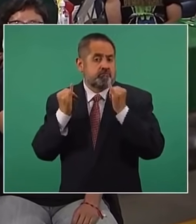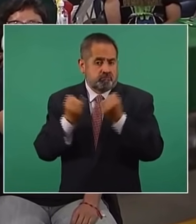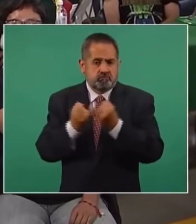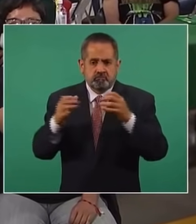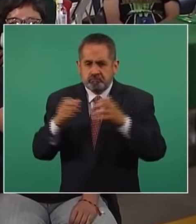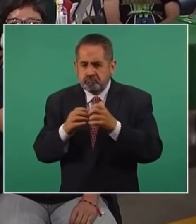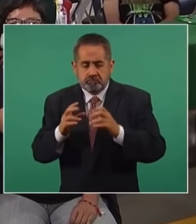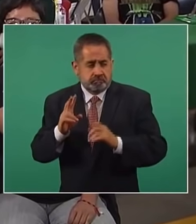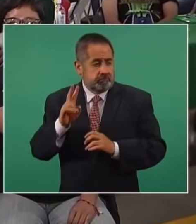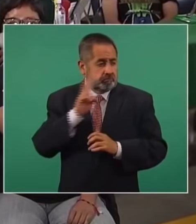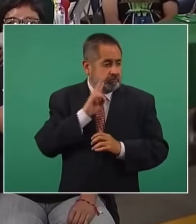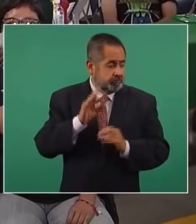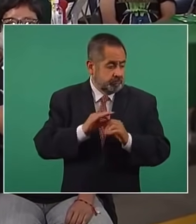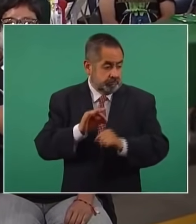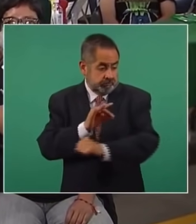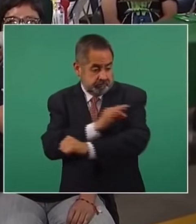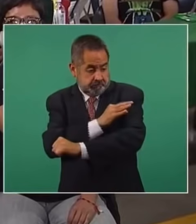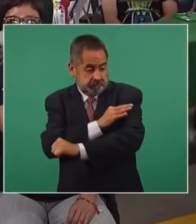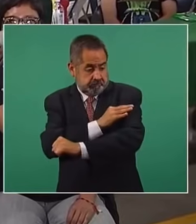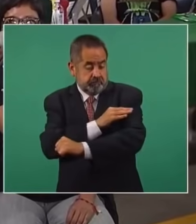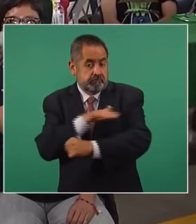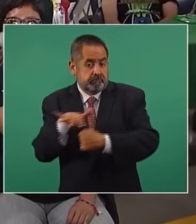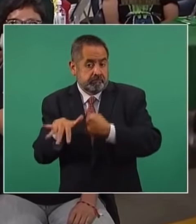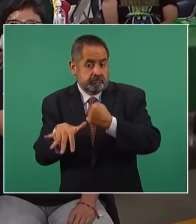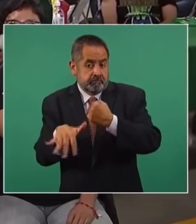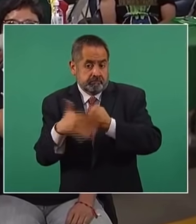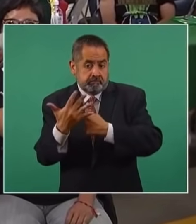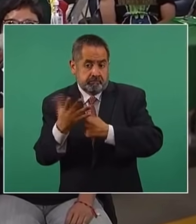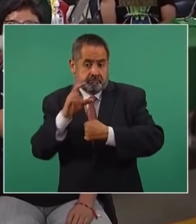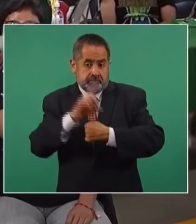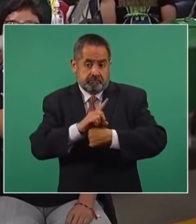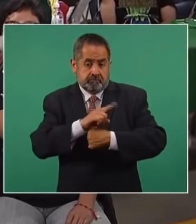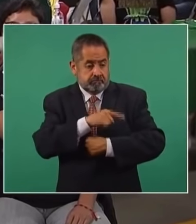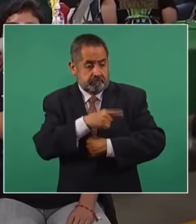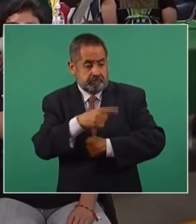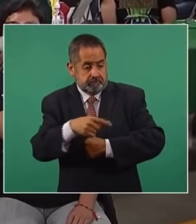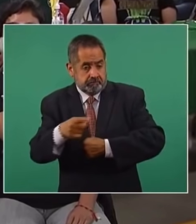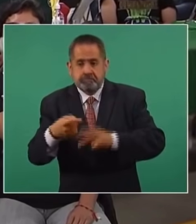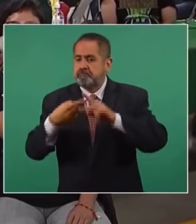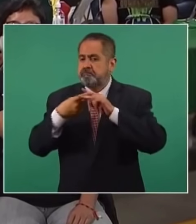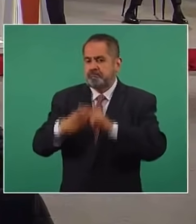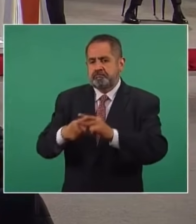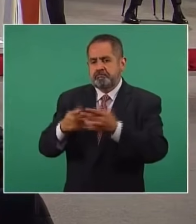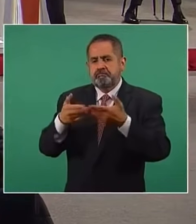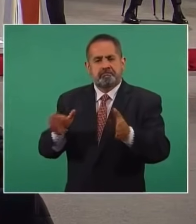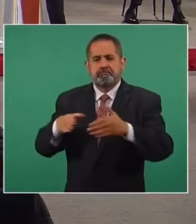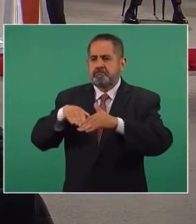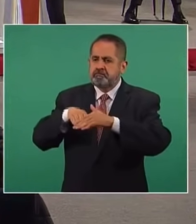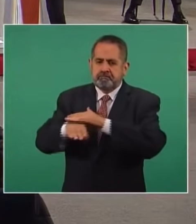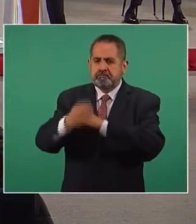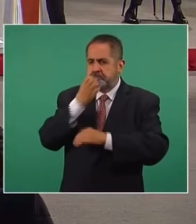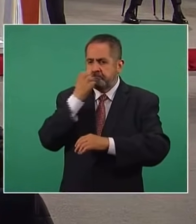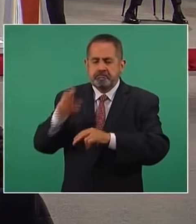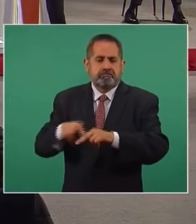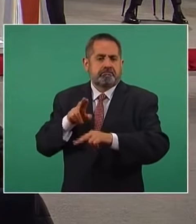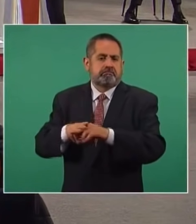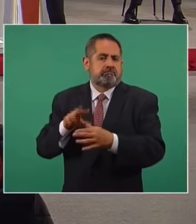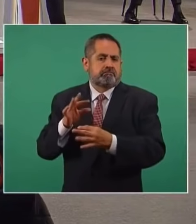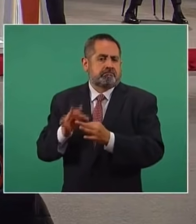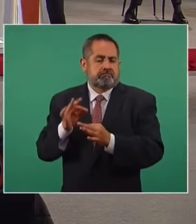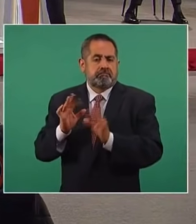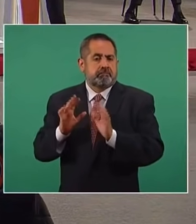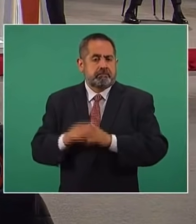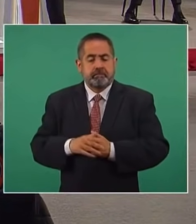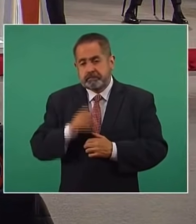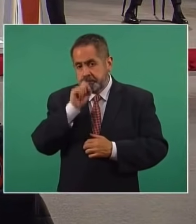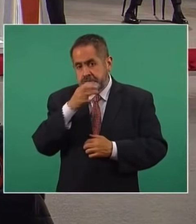el momento que pasen 15 días después de la vacunación podamos iniciar el regreso a clases. Le